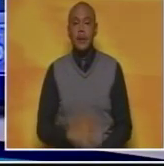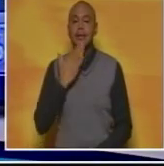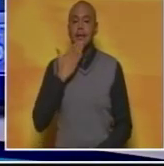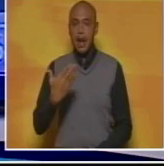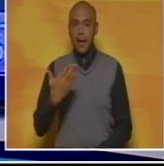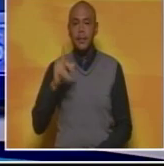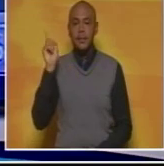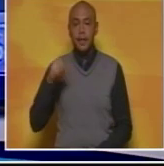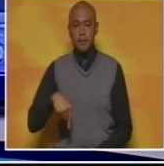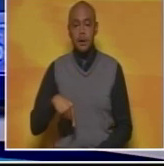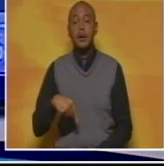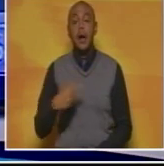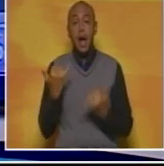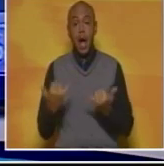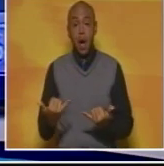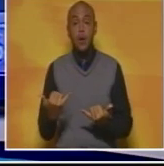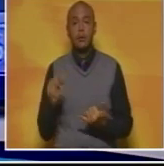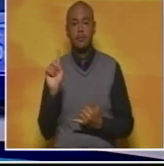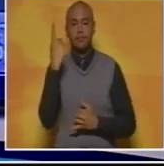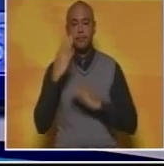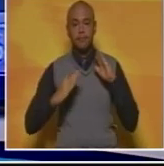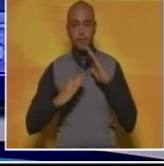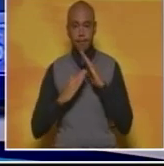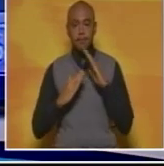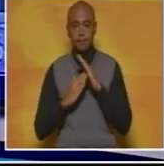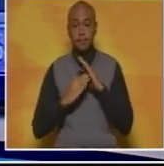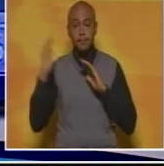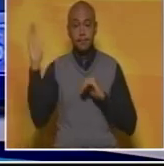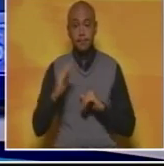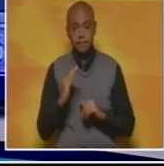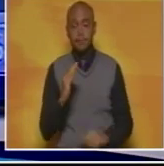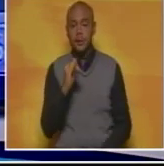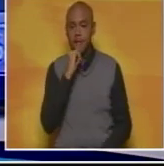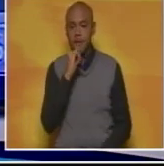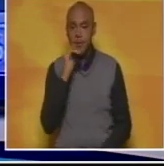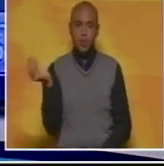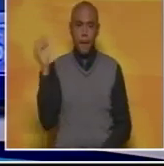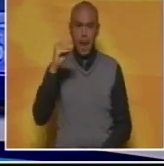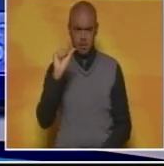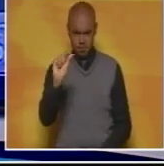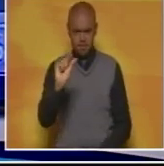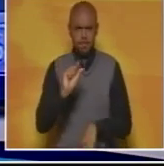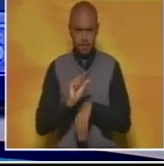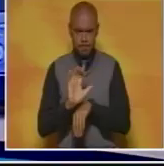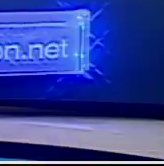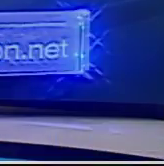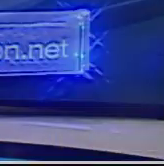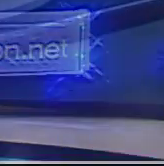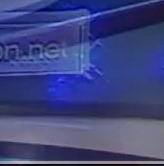Muchísimas gracias. Hacemos una primera pausa. Al regreso, más información. Quédense con nosotros.